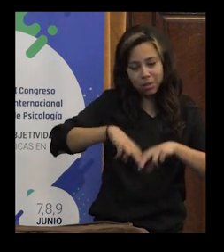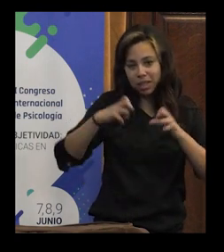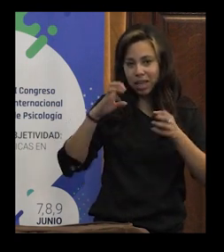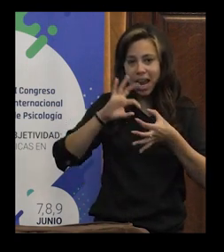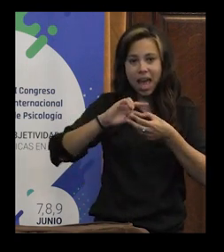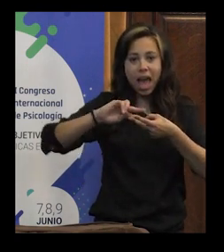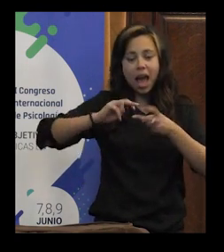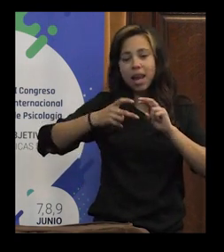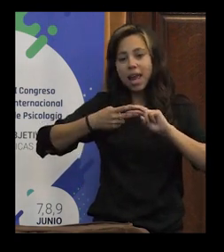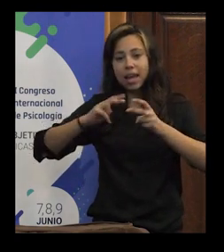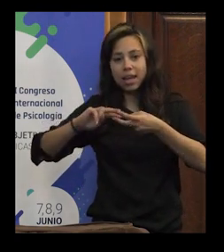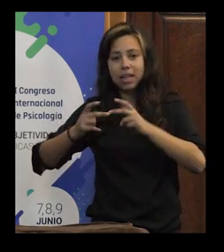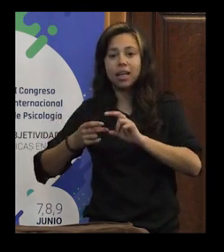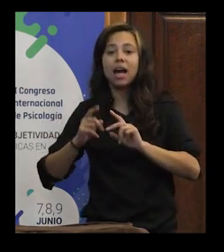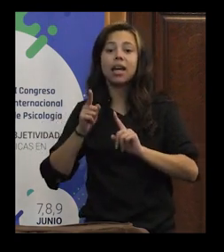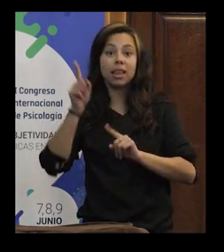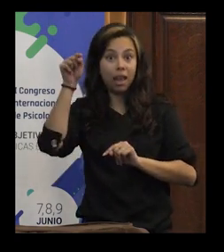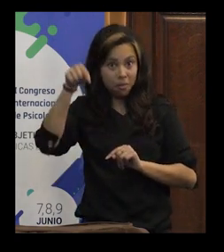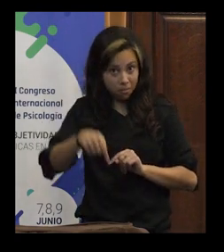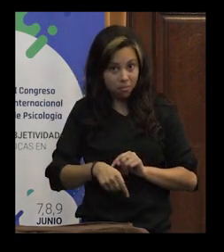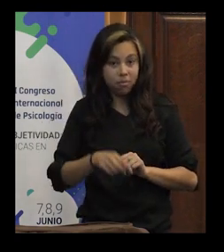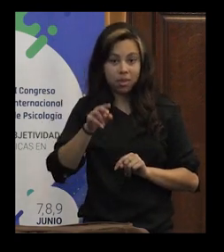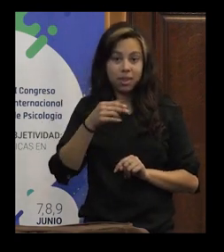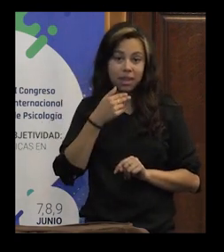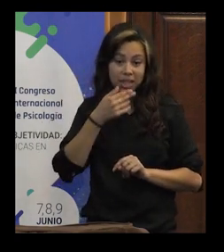acceso a las nuevas terapias.